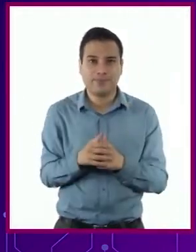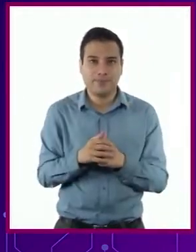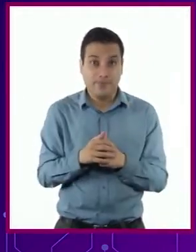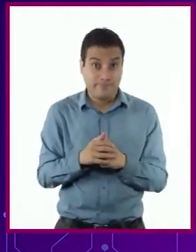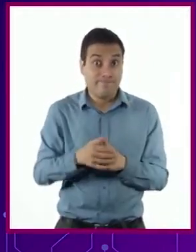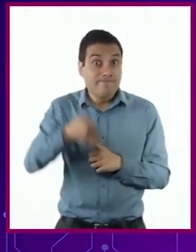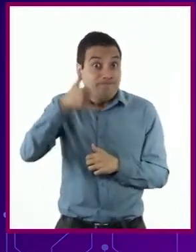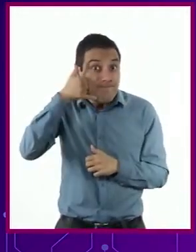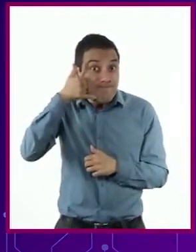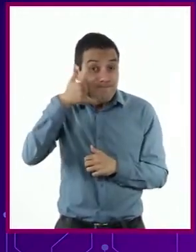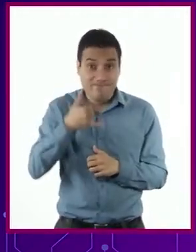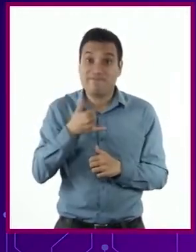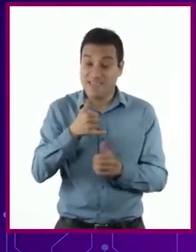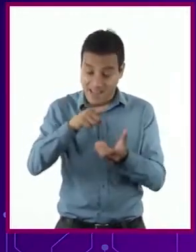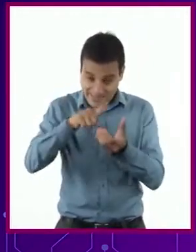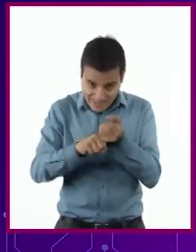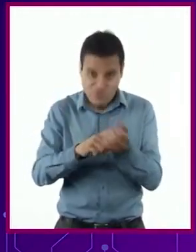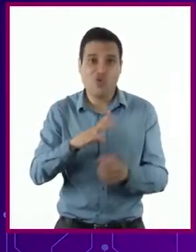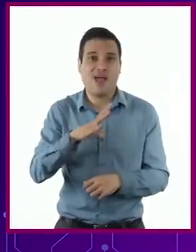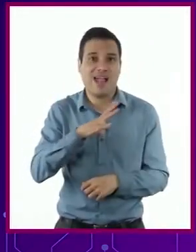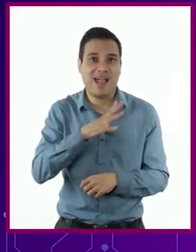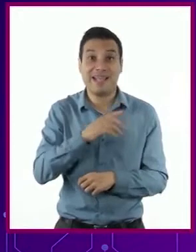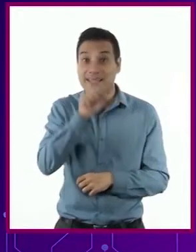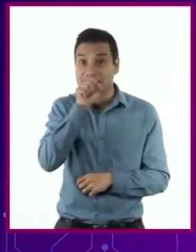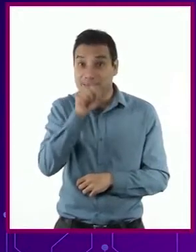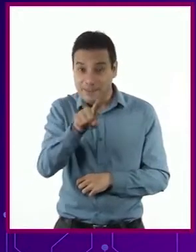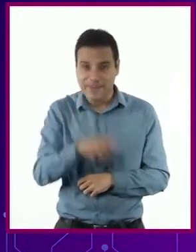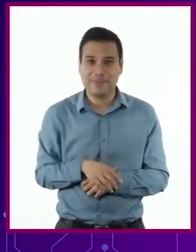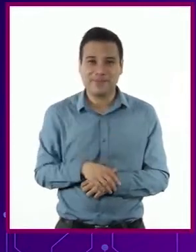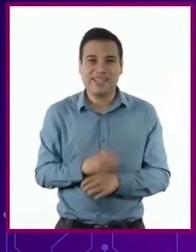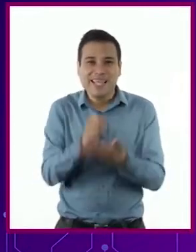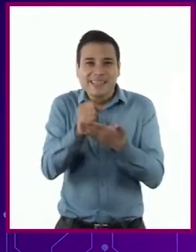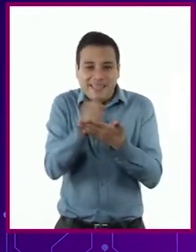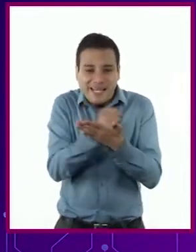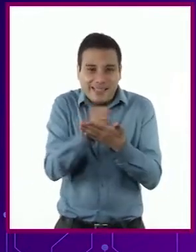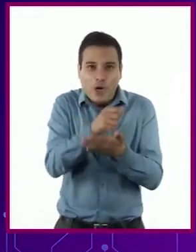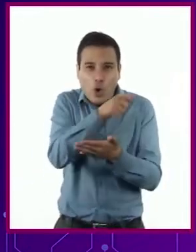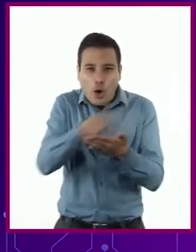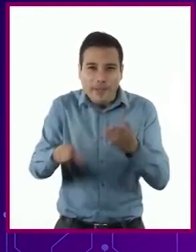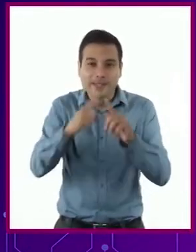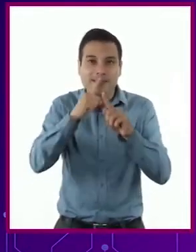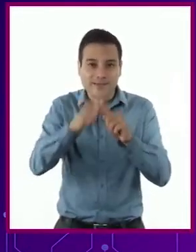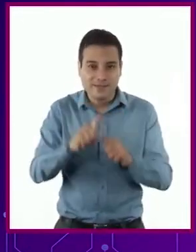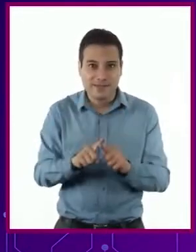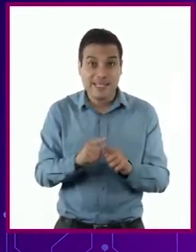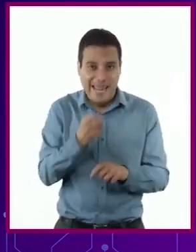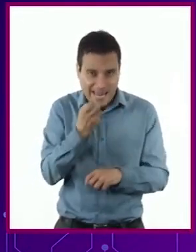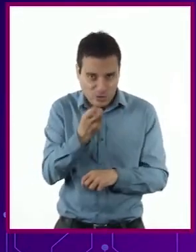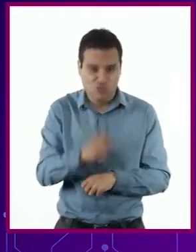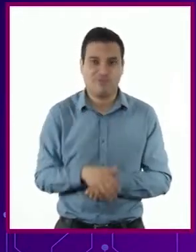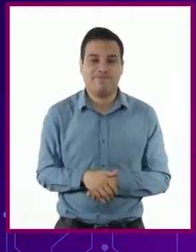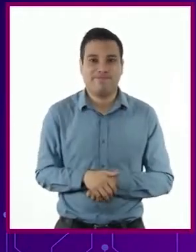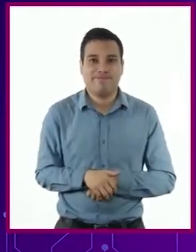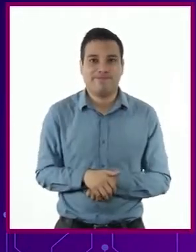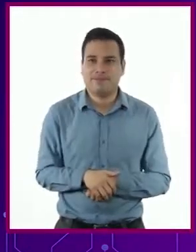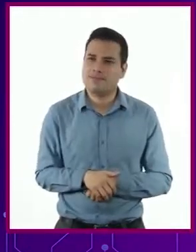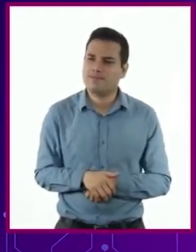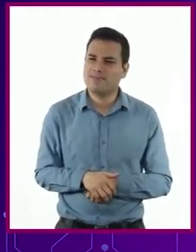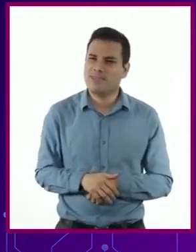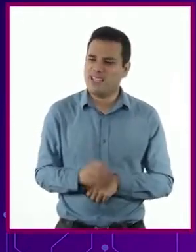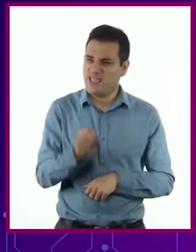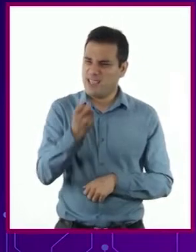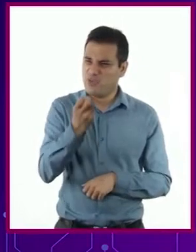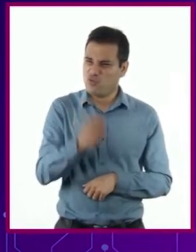teléfonos celulares, las compras con tarjetas, entre otros casos. Pero, ¿esto tiene